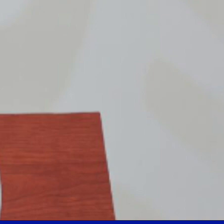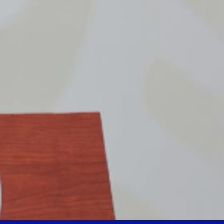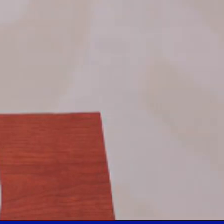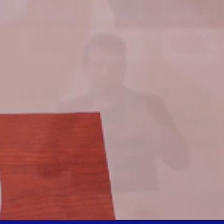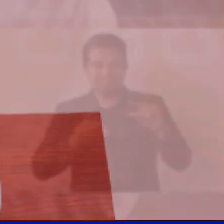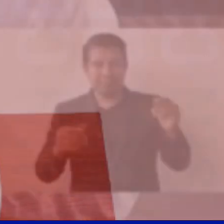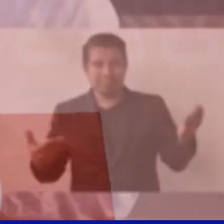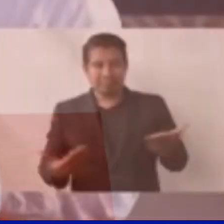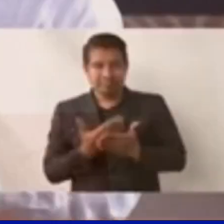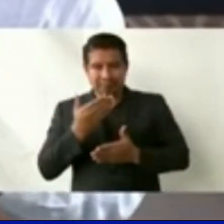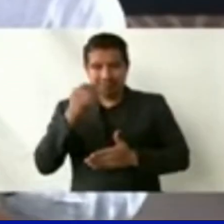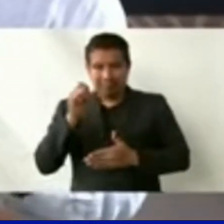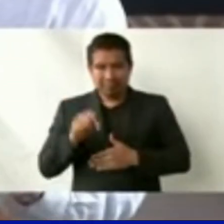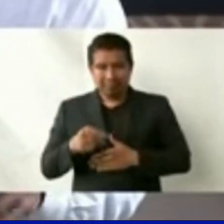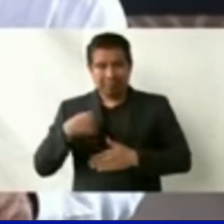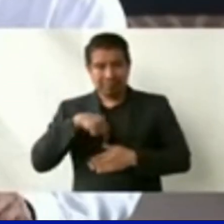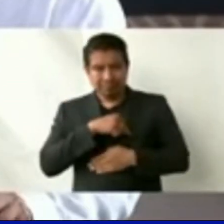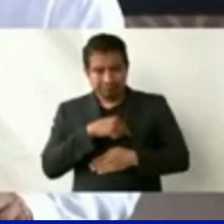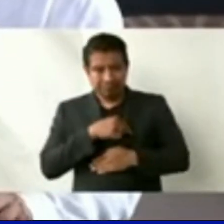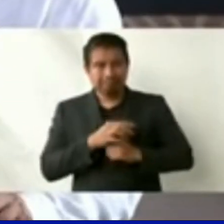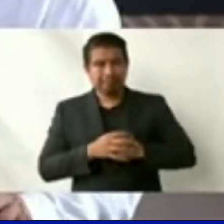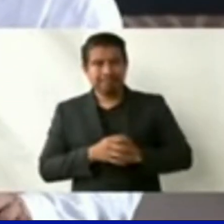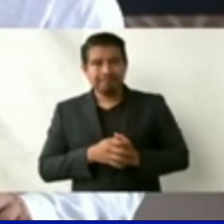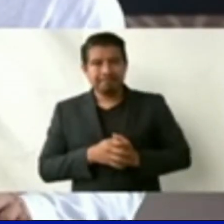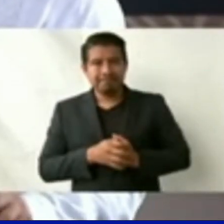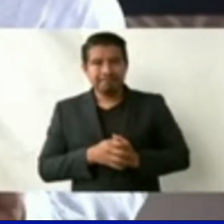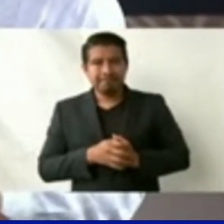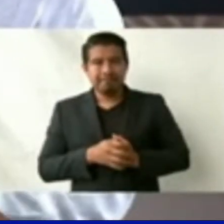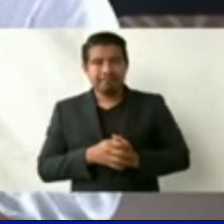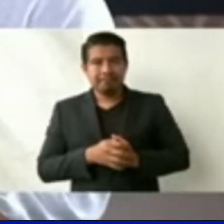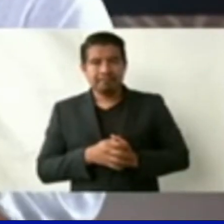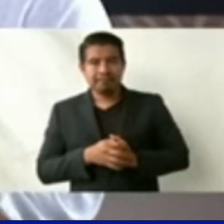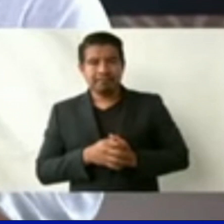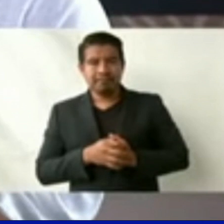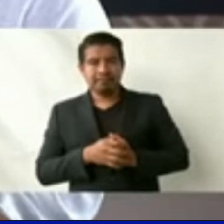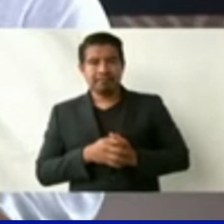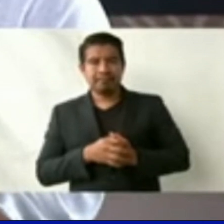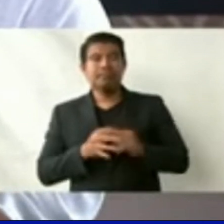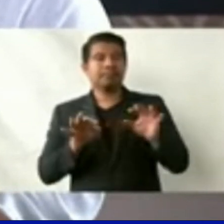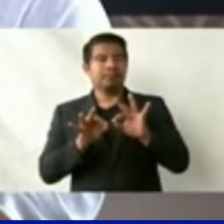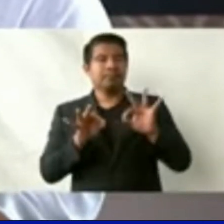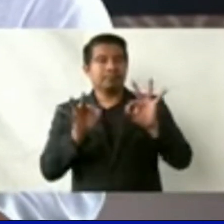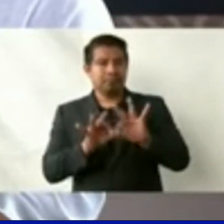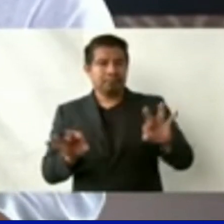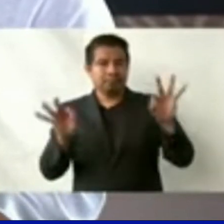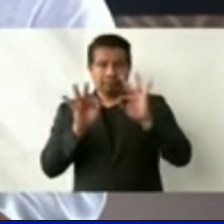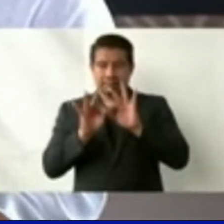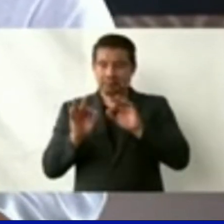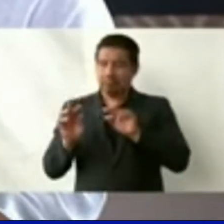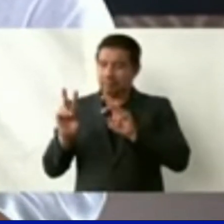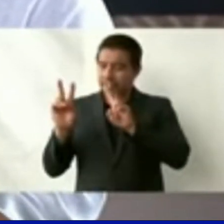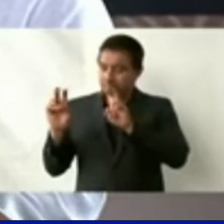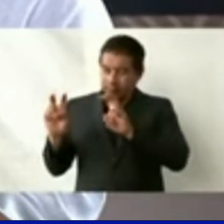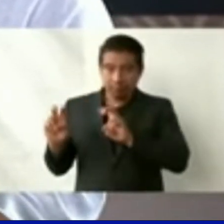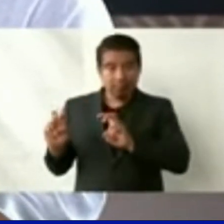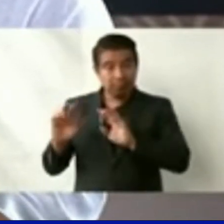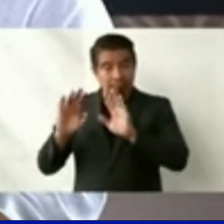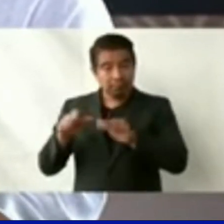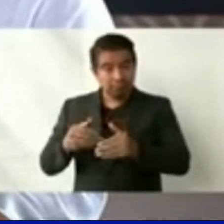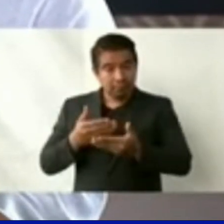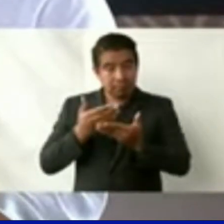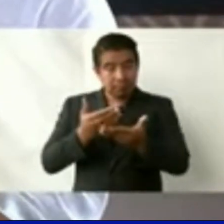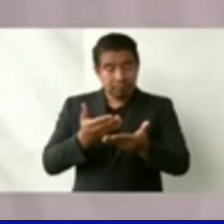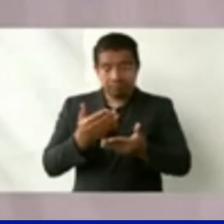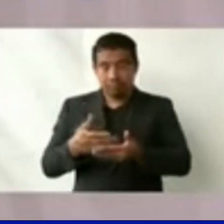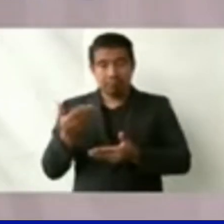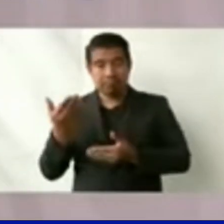que mencionaban sobre Andrés Manuel, en que decían que Andrés Manuel no debía ser presidente porque no sabía hablar inglés, que cómo era